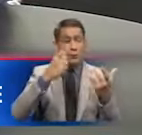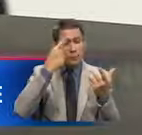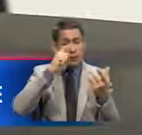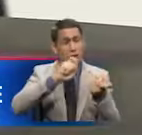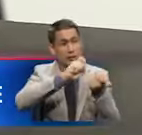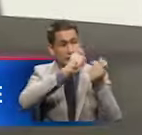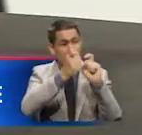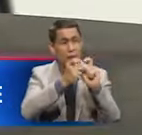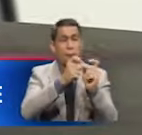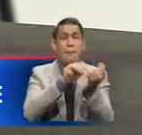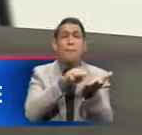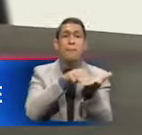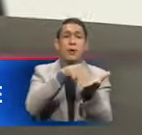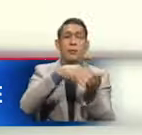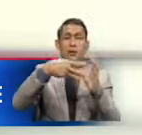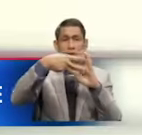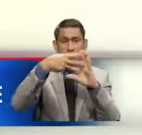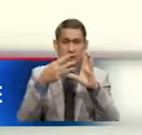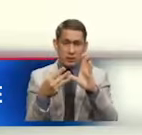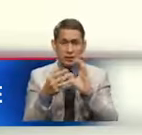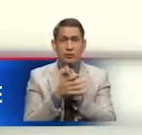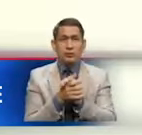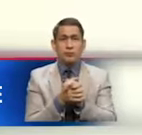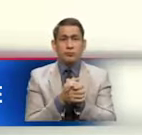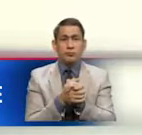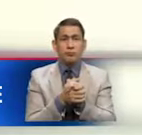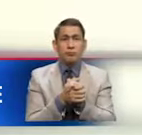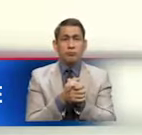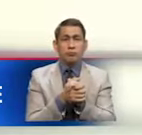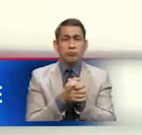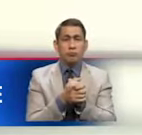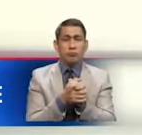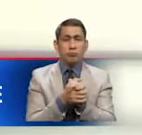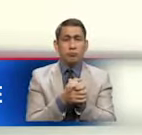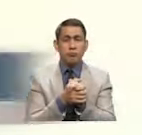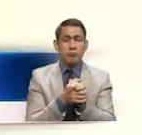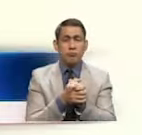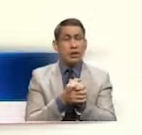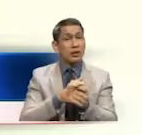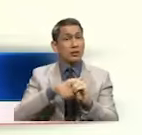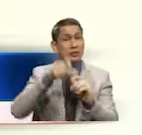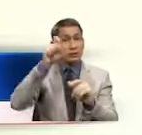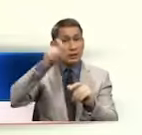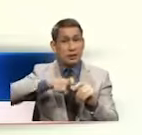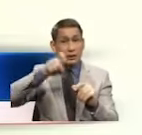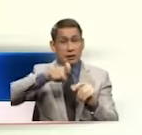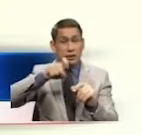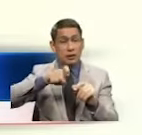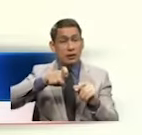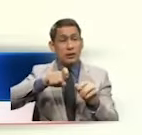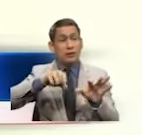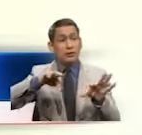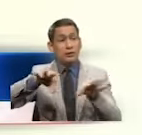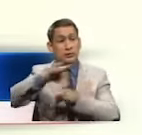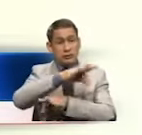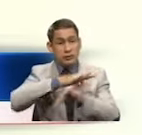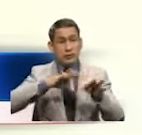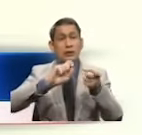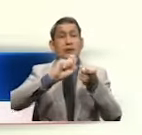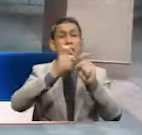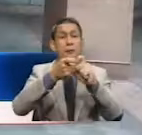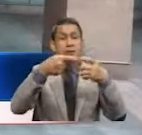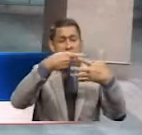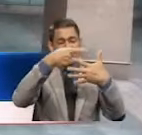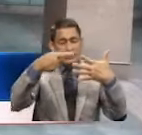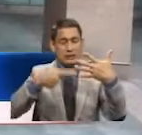de los integrantes del CNE. En este punto tocaría más bien retrotraer el concurso, hacer por los 5 vocales de una sola